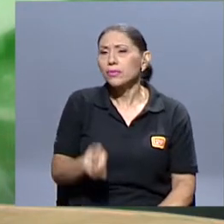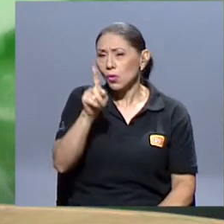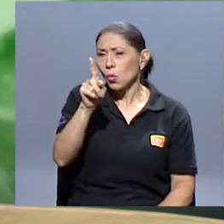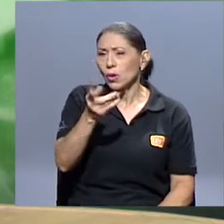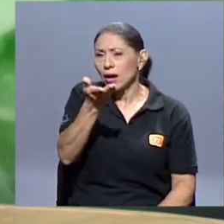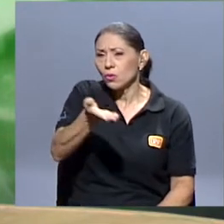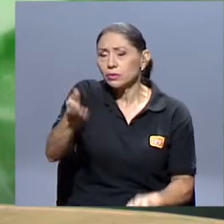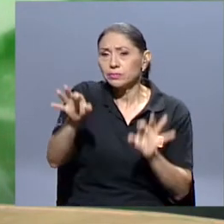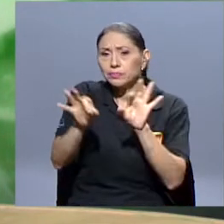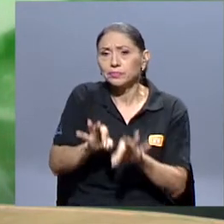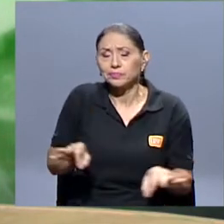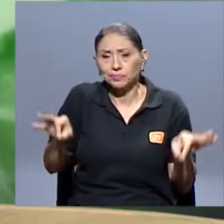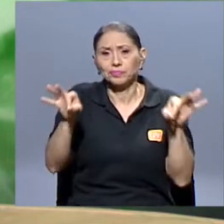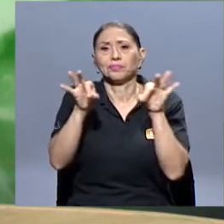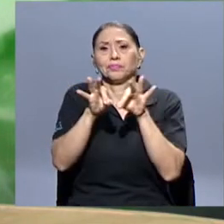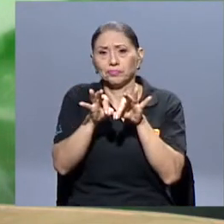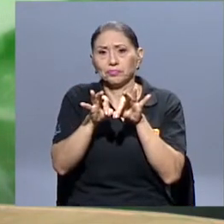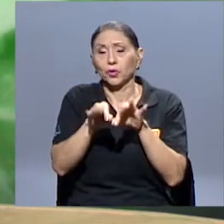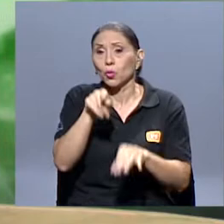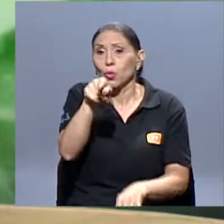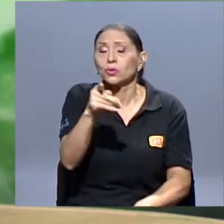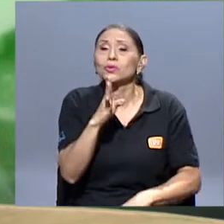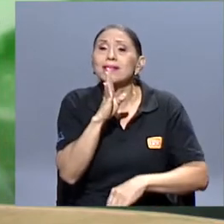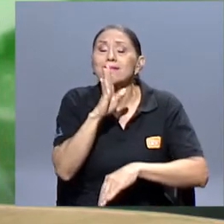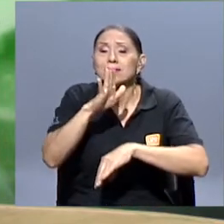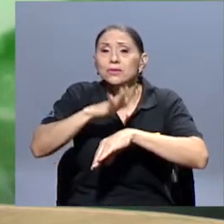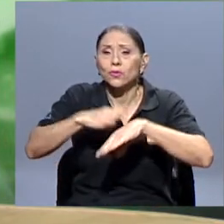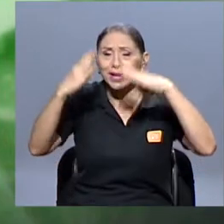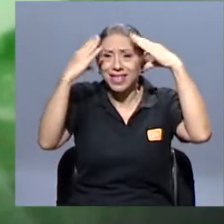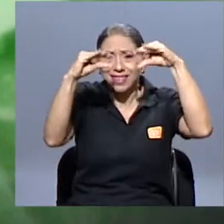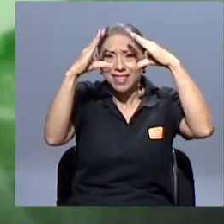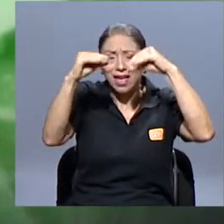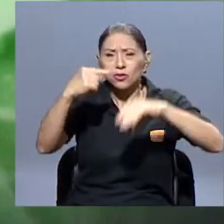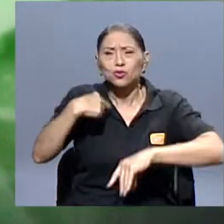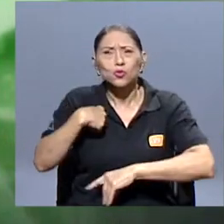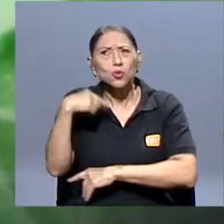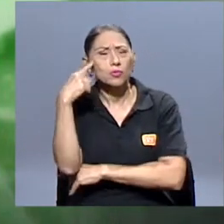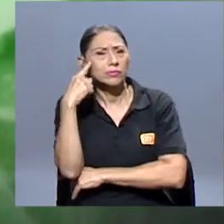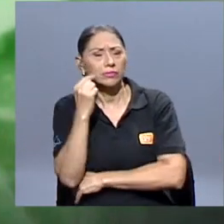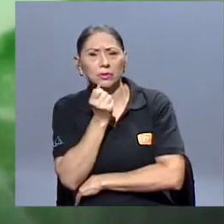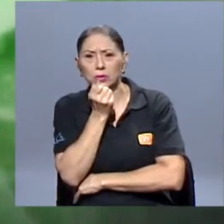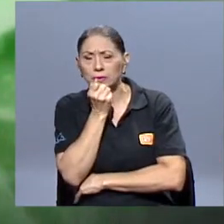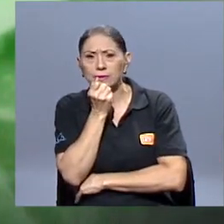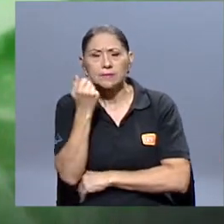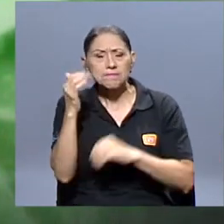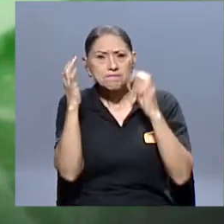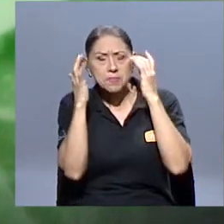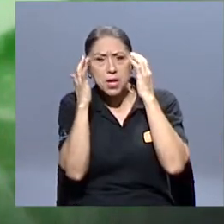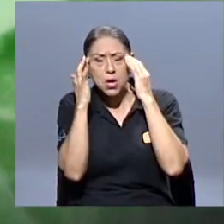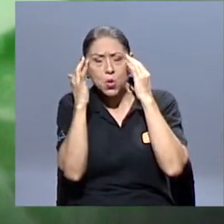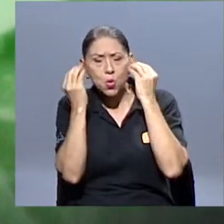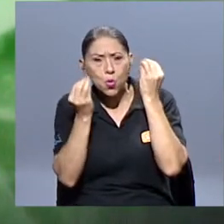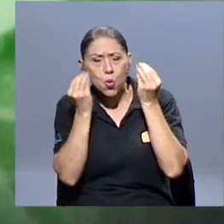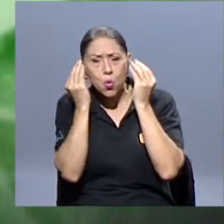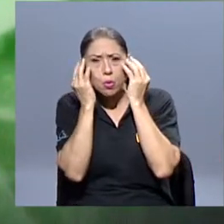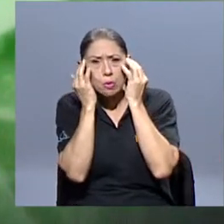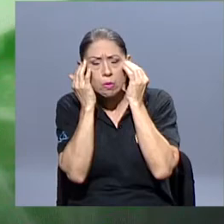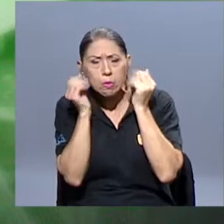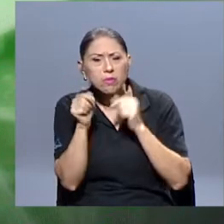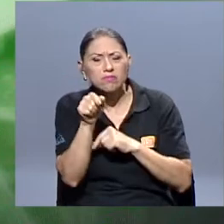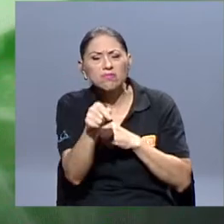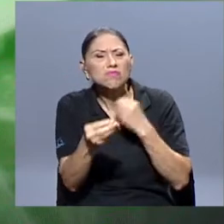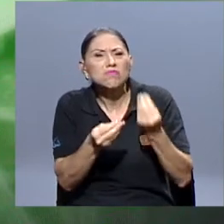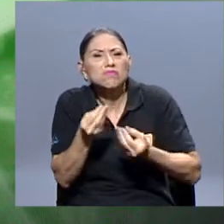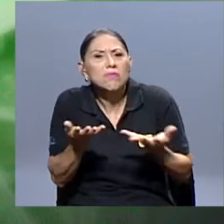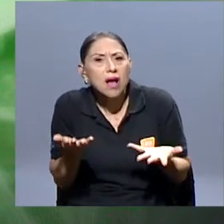que ha sido algo que cuando usted habla de datos a uno al menos le causa una gran preocupación. Y yo diría que está asociado